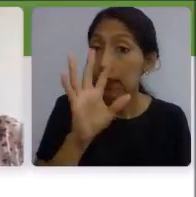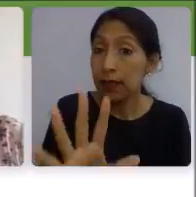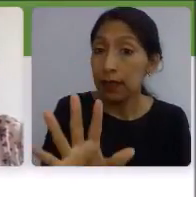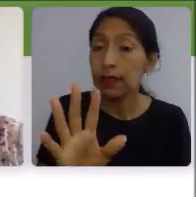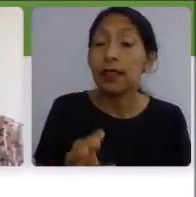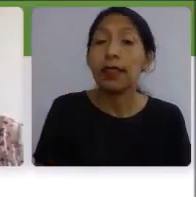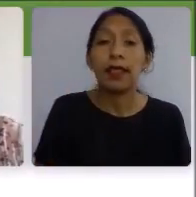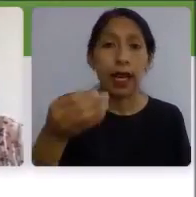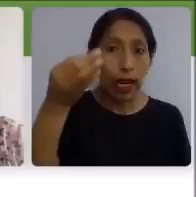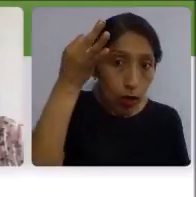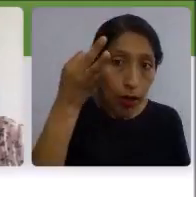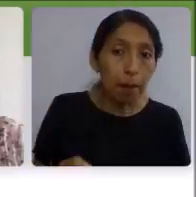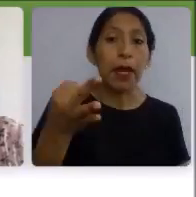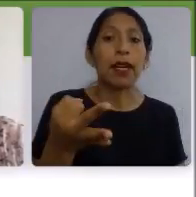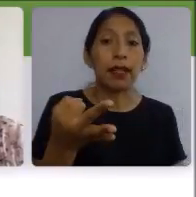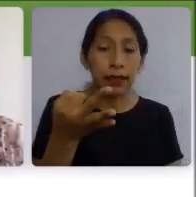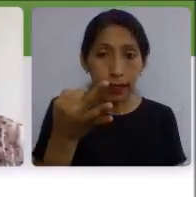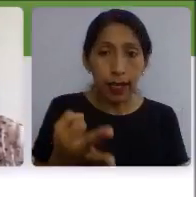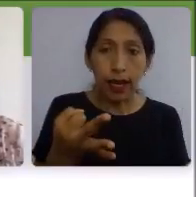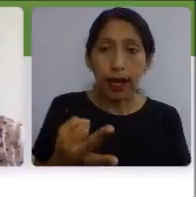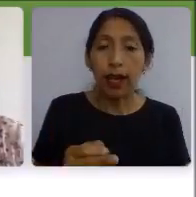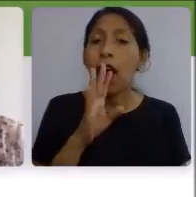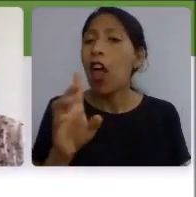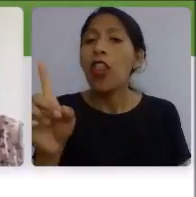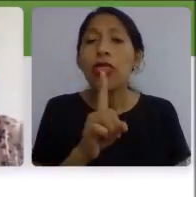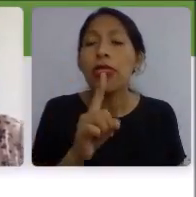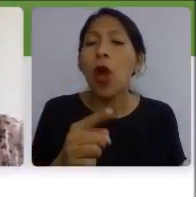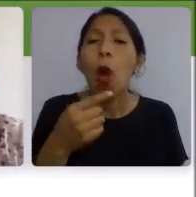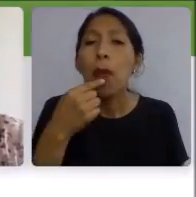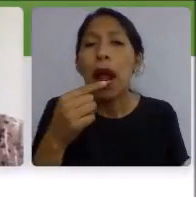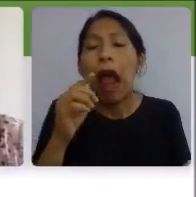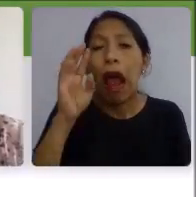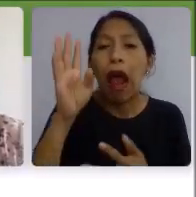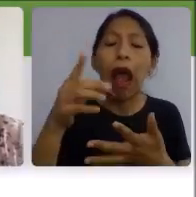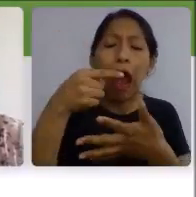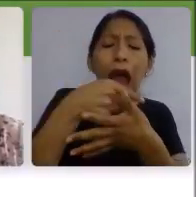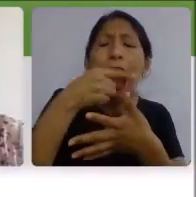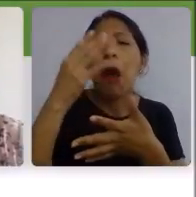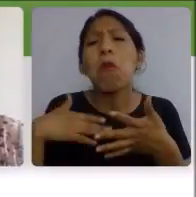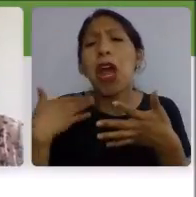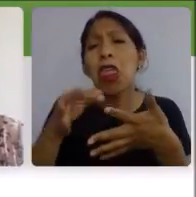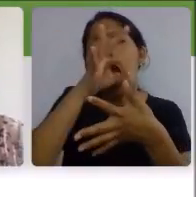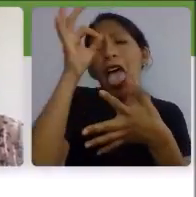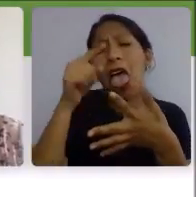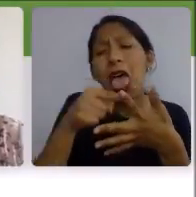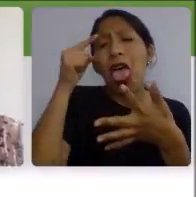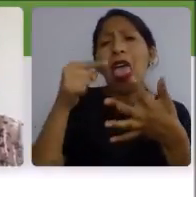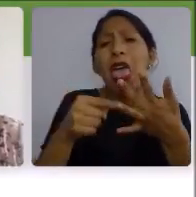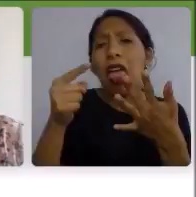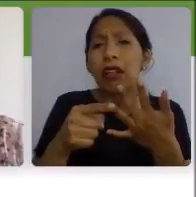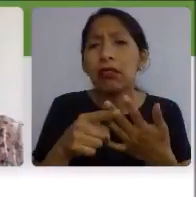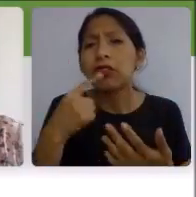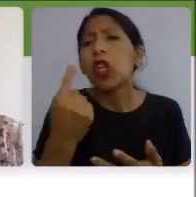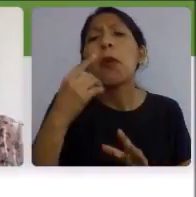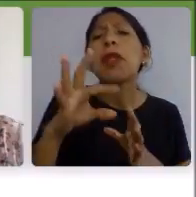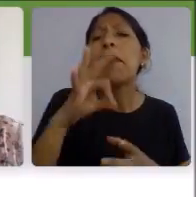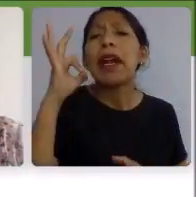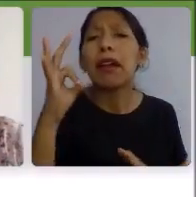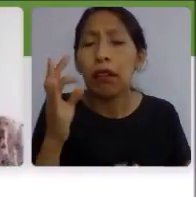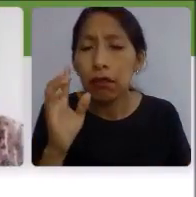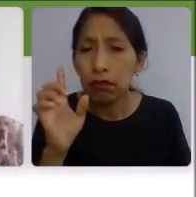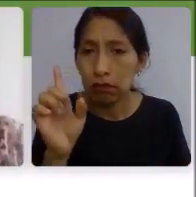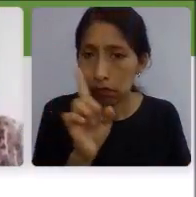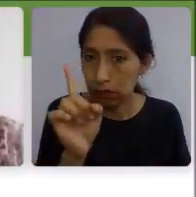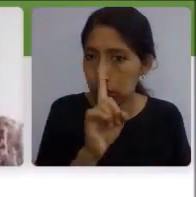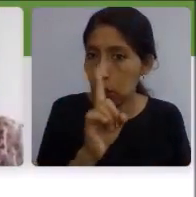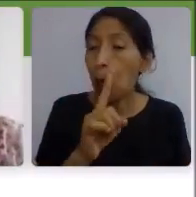que realmente vas a cumplir. No le ofrezcas algo que no le vas a poder dar solamente para que te elija, para que te contrate, porque